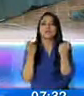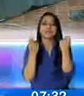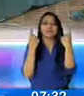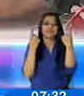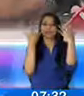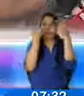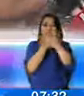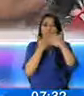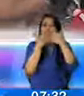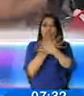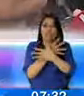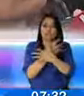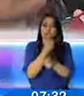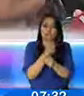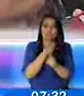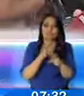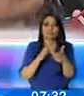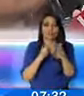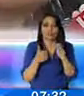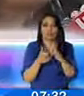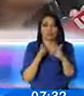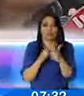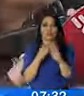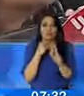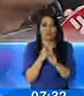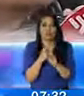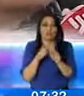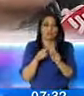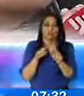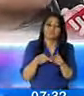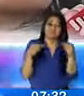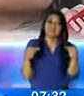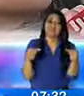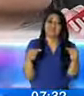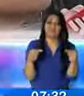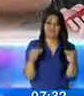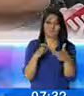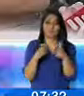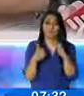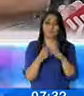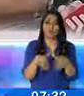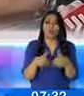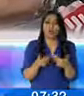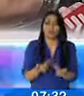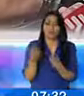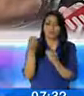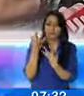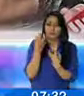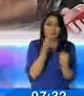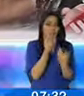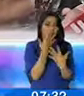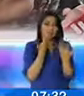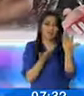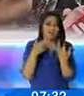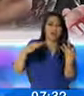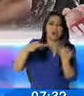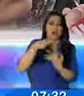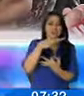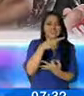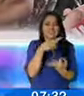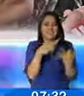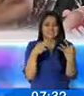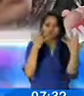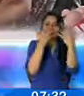panorama el problema no es solamente no es que haya diferencia el asunto es cómo procesamos esas diferencia yo estoy seguro que las vamos a